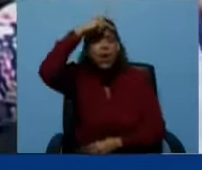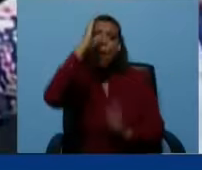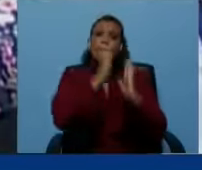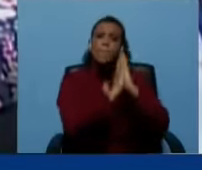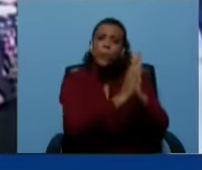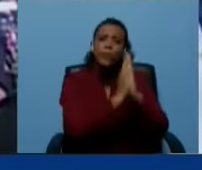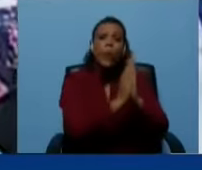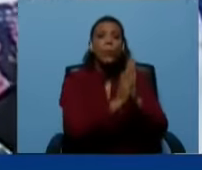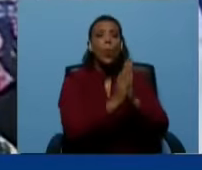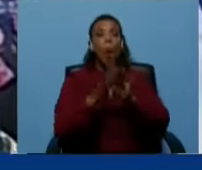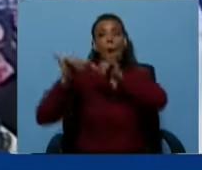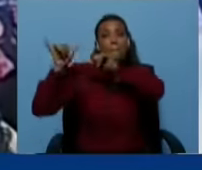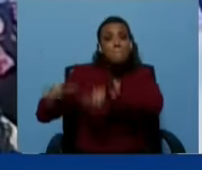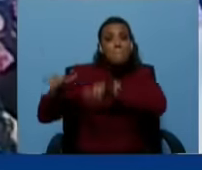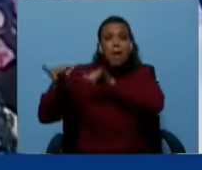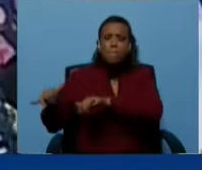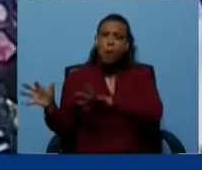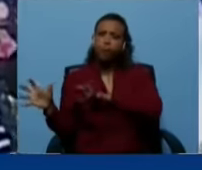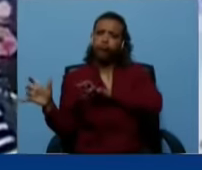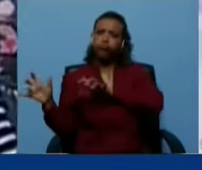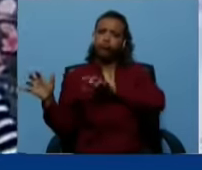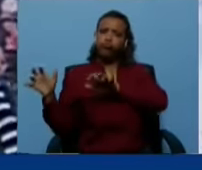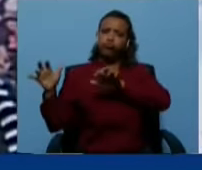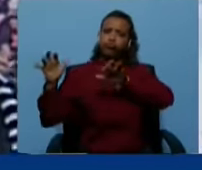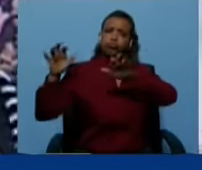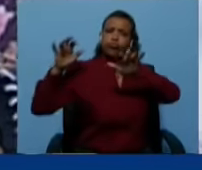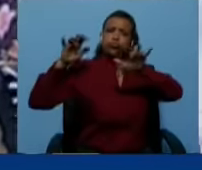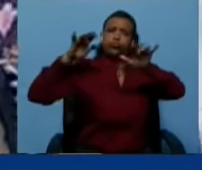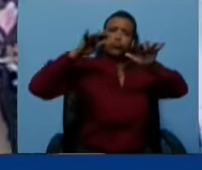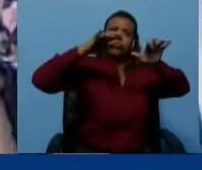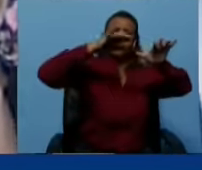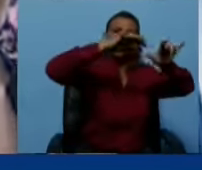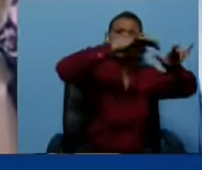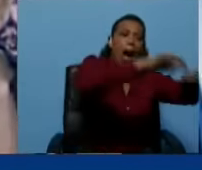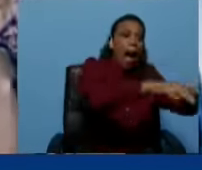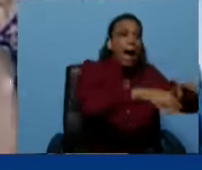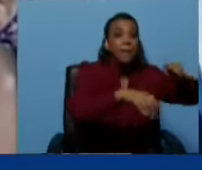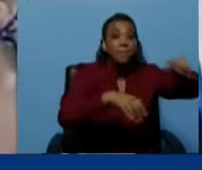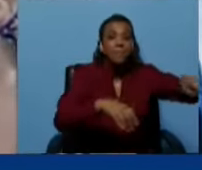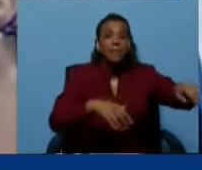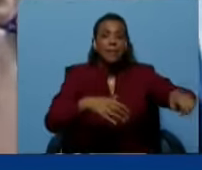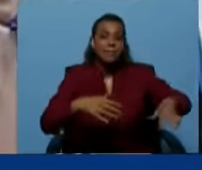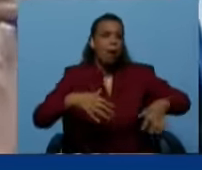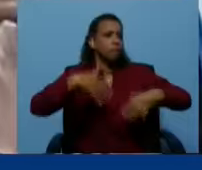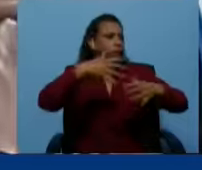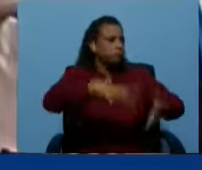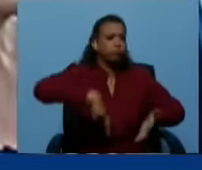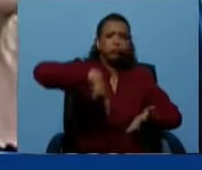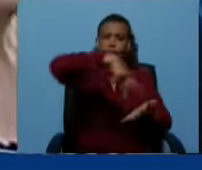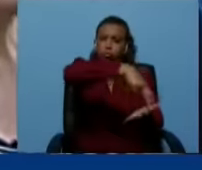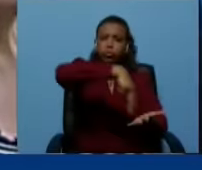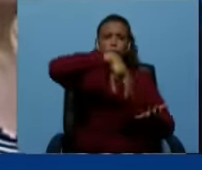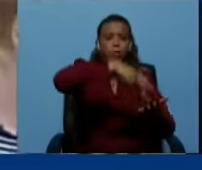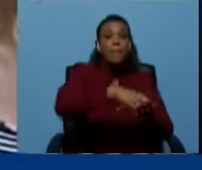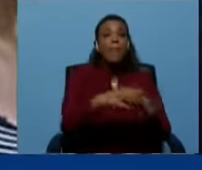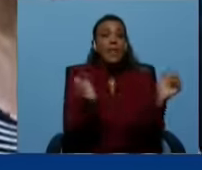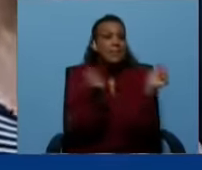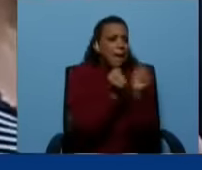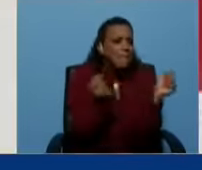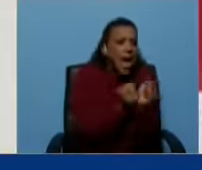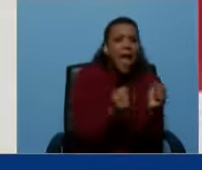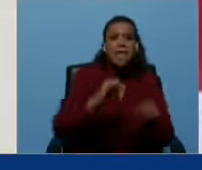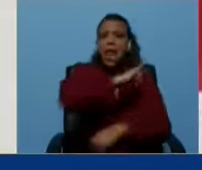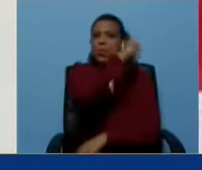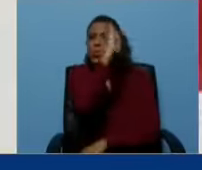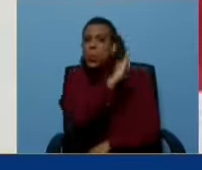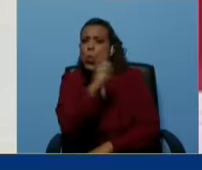Y entre las tropas y oficiales que llevó, ahí iban los llaneros, abuelos nuestros, los andinos, los